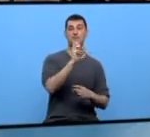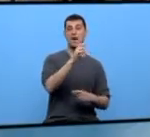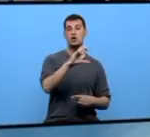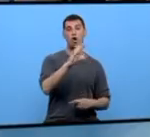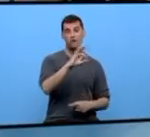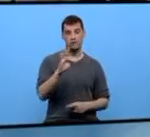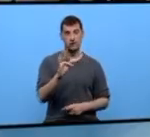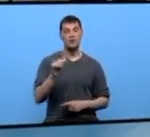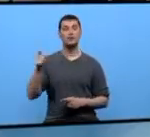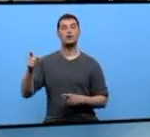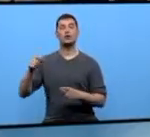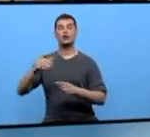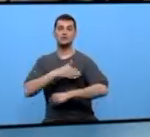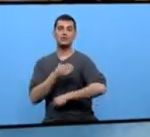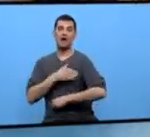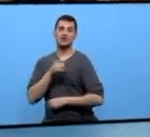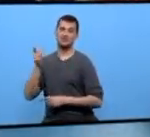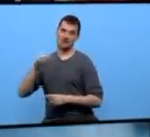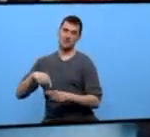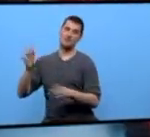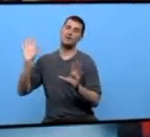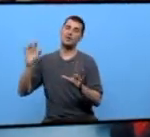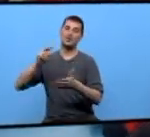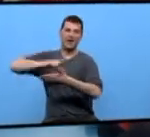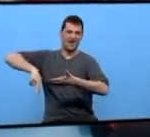primeira fase do campeonato galego.